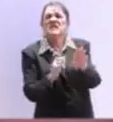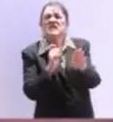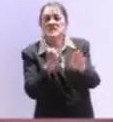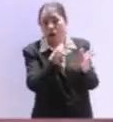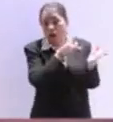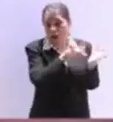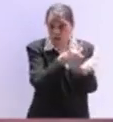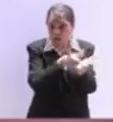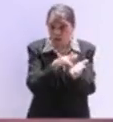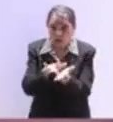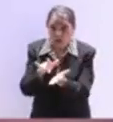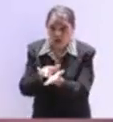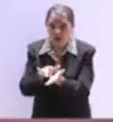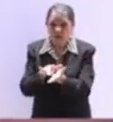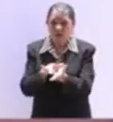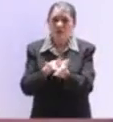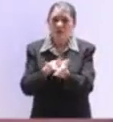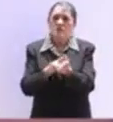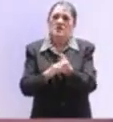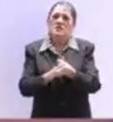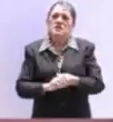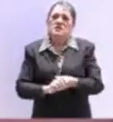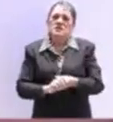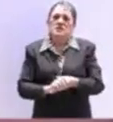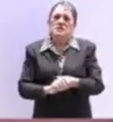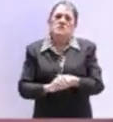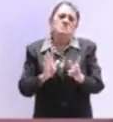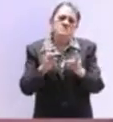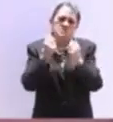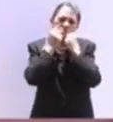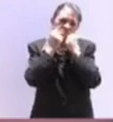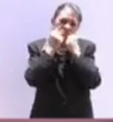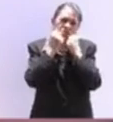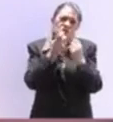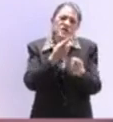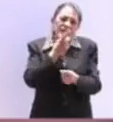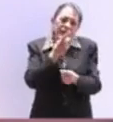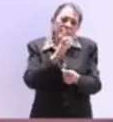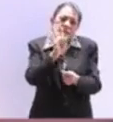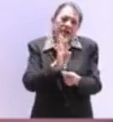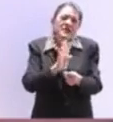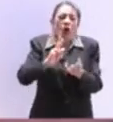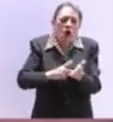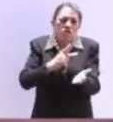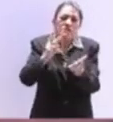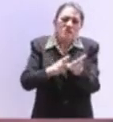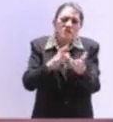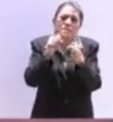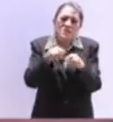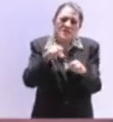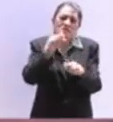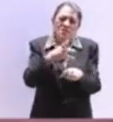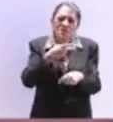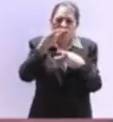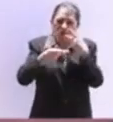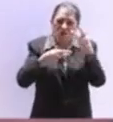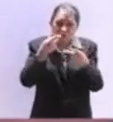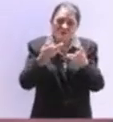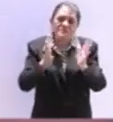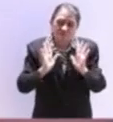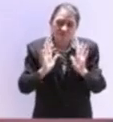pobreza. Y aunque sonemos reiterativos, les hacemos este llamado, porque solo entre todos y en